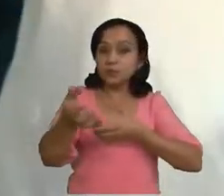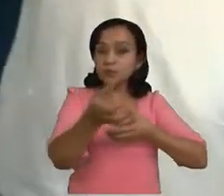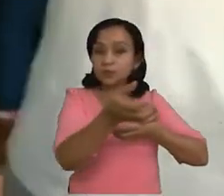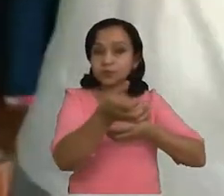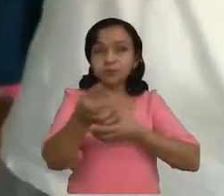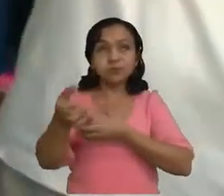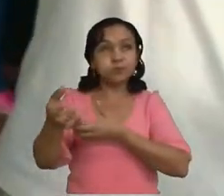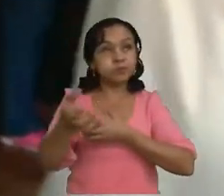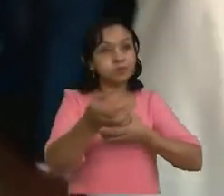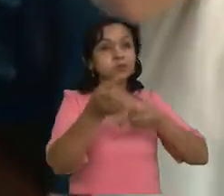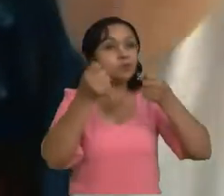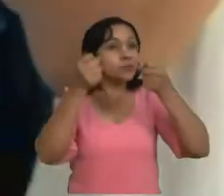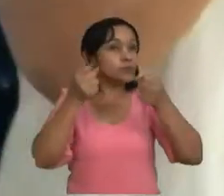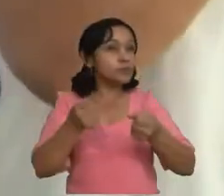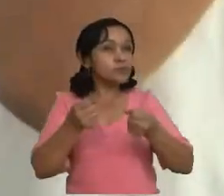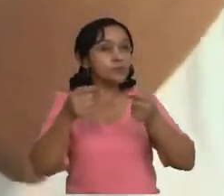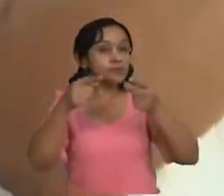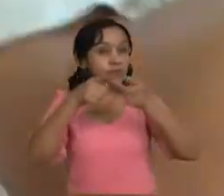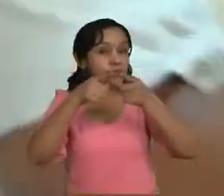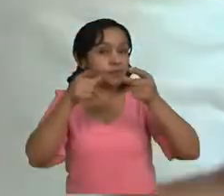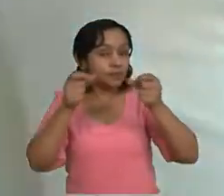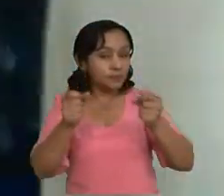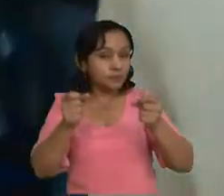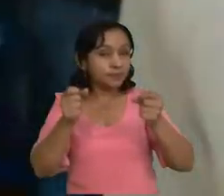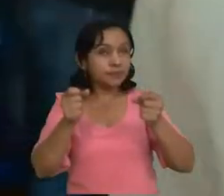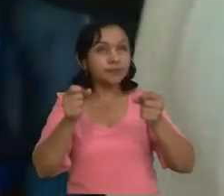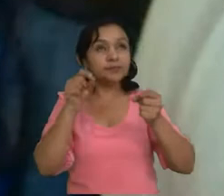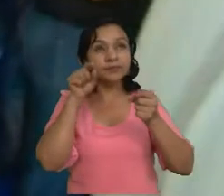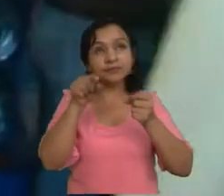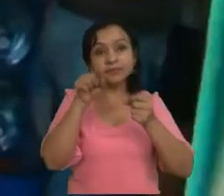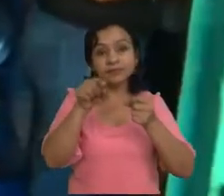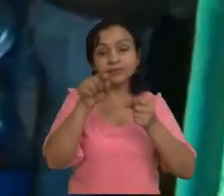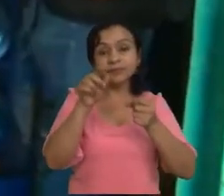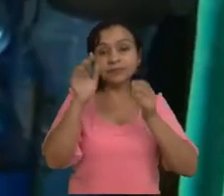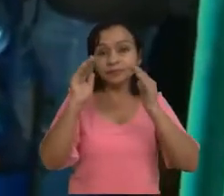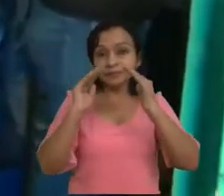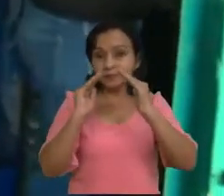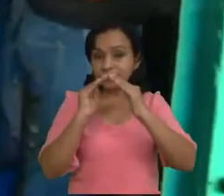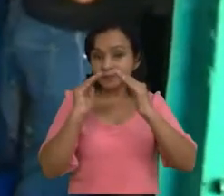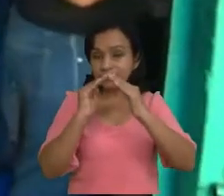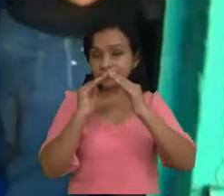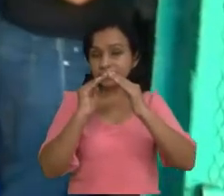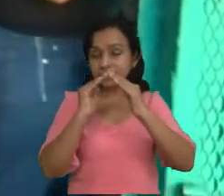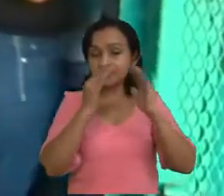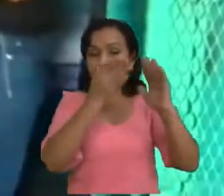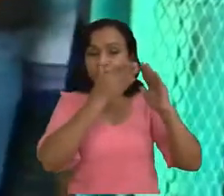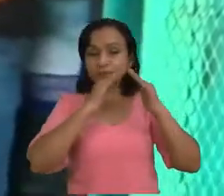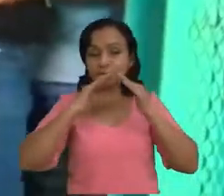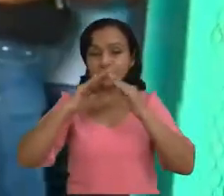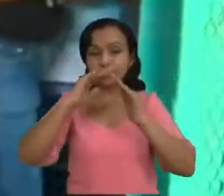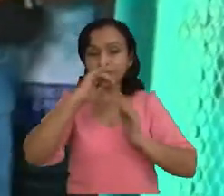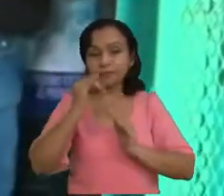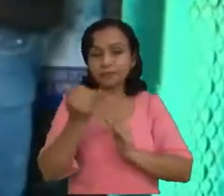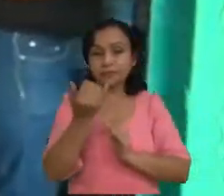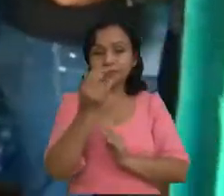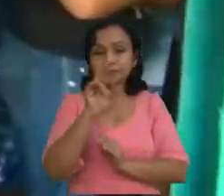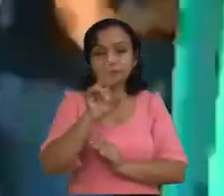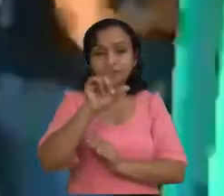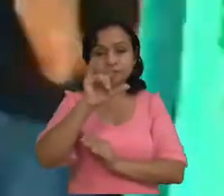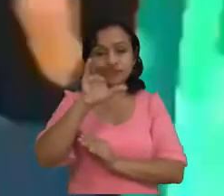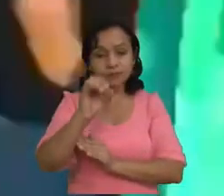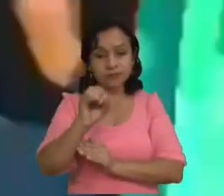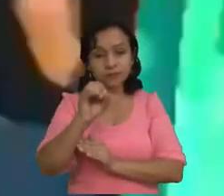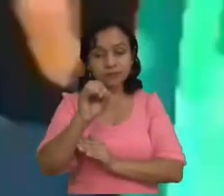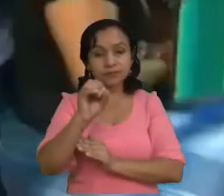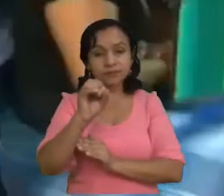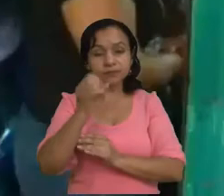de Bomberos de Managua. Este es el momento, aquí es la casa de habitación en el barrio Julio Buitrago, que se ubica